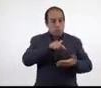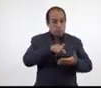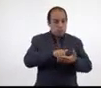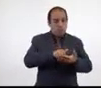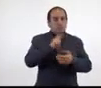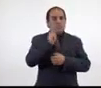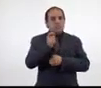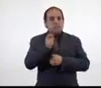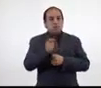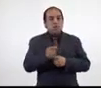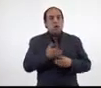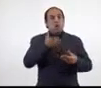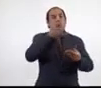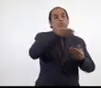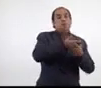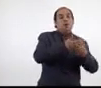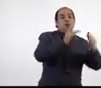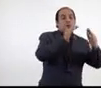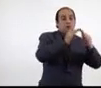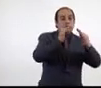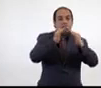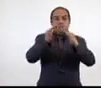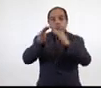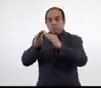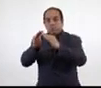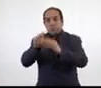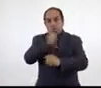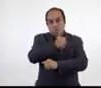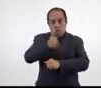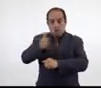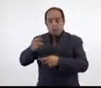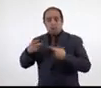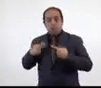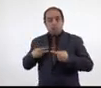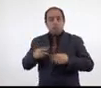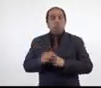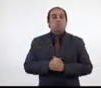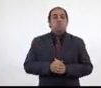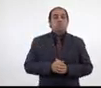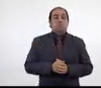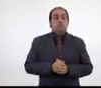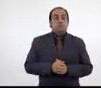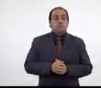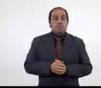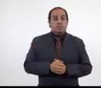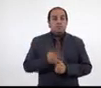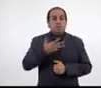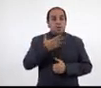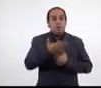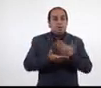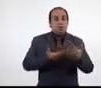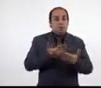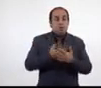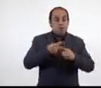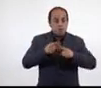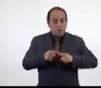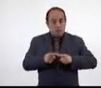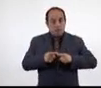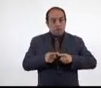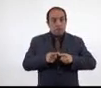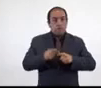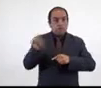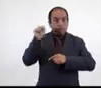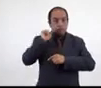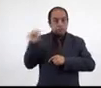las casas habitación de las víctimas, proveyendo este tipo de servicios multidisciplinarios y medidas de asistencia que